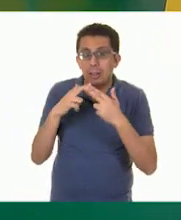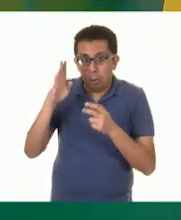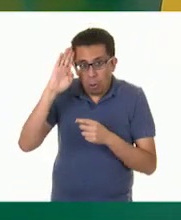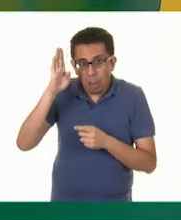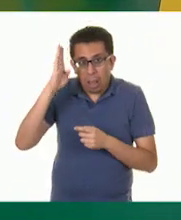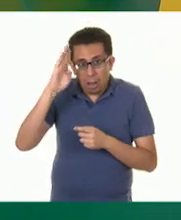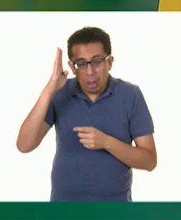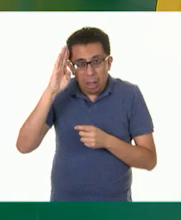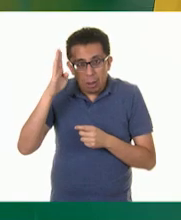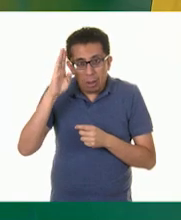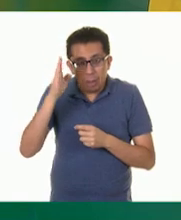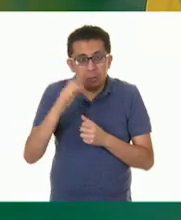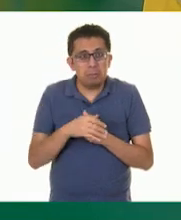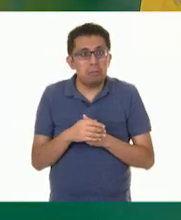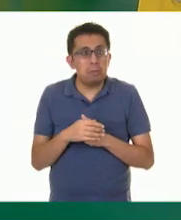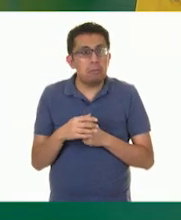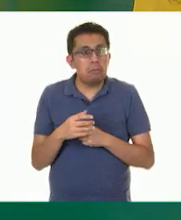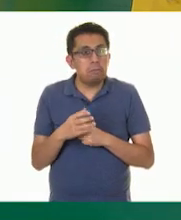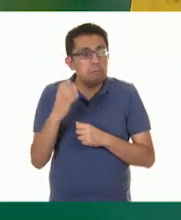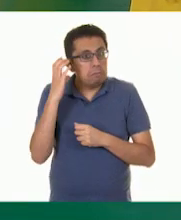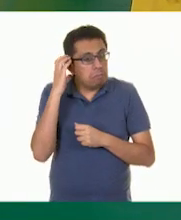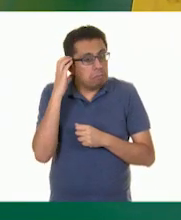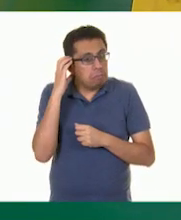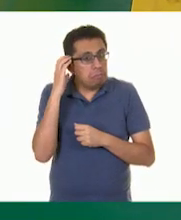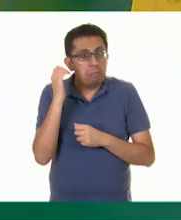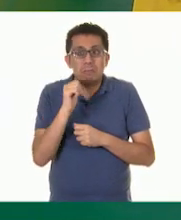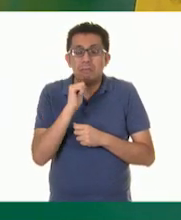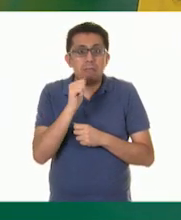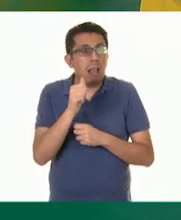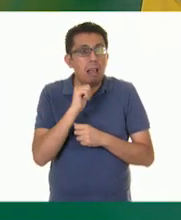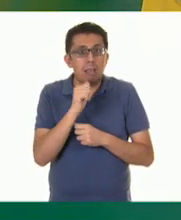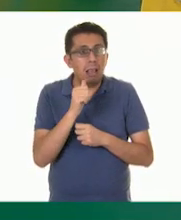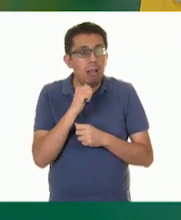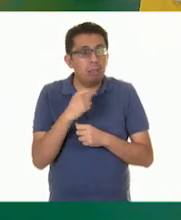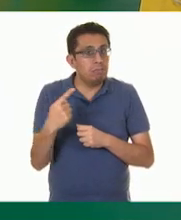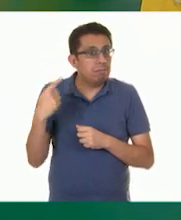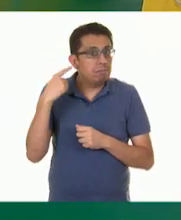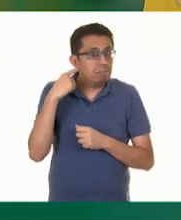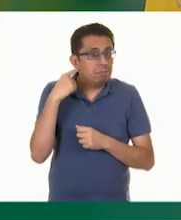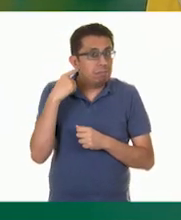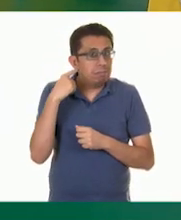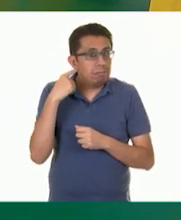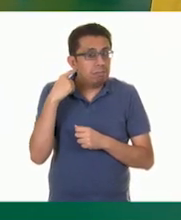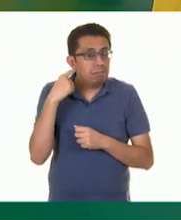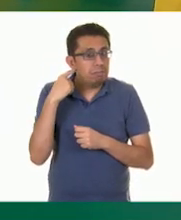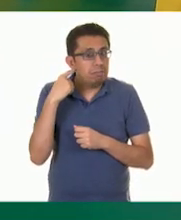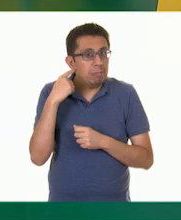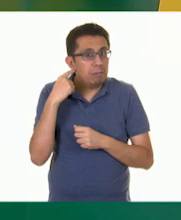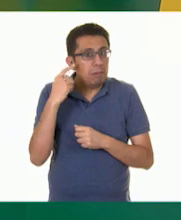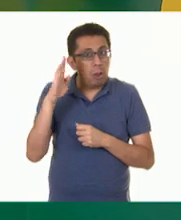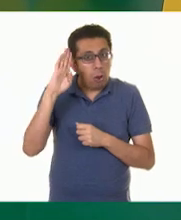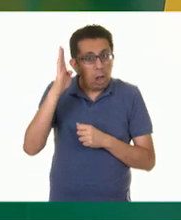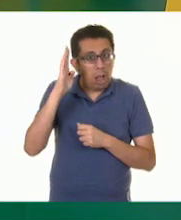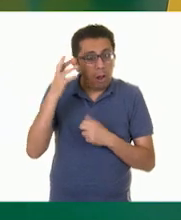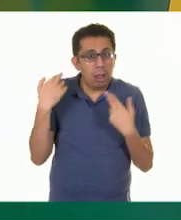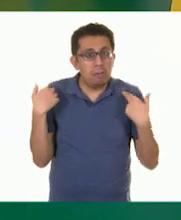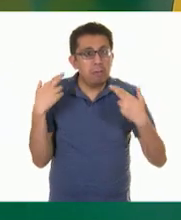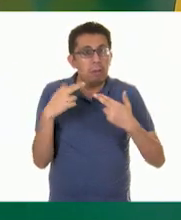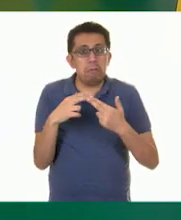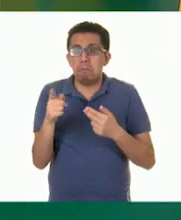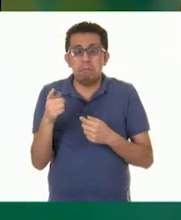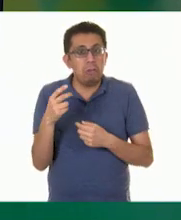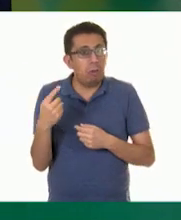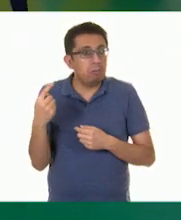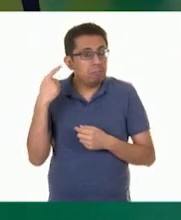hola. Recibiendo. No escucho nada. Si me tapo la otra oreja menos te voy a escuchar. Hola, hola, hola, profe Ezequiel. No escucho nada, Alexia.